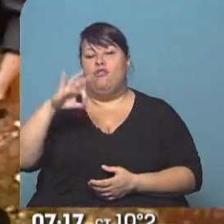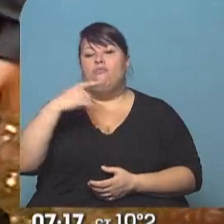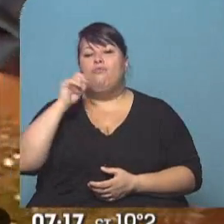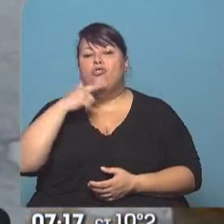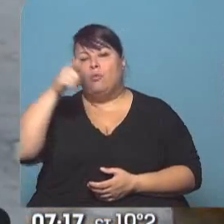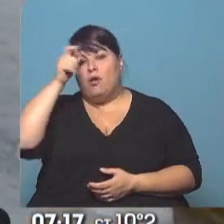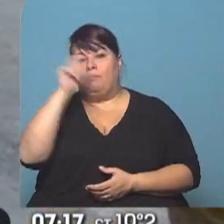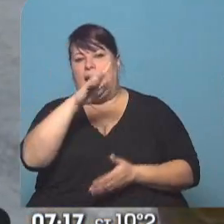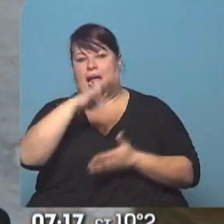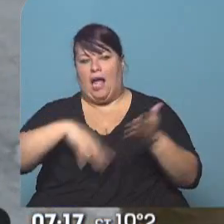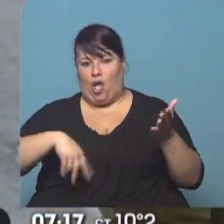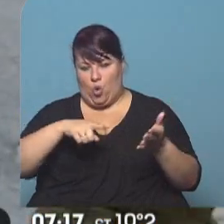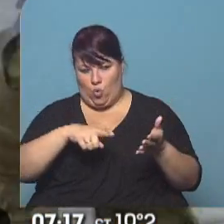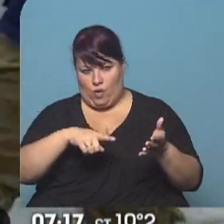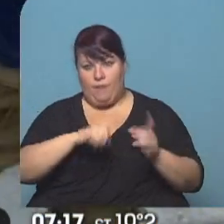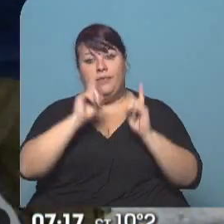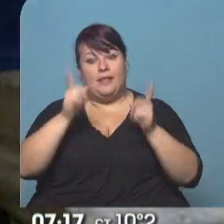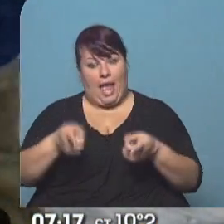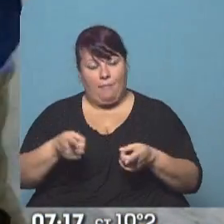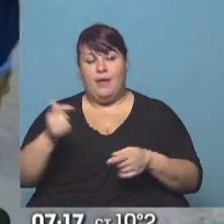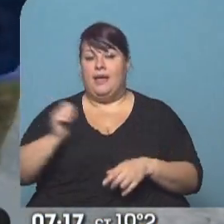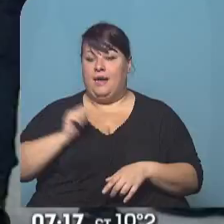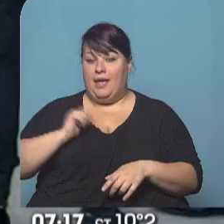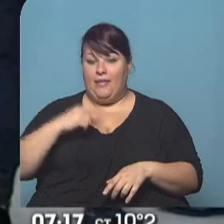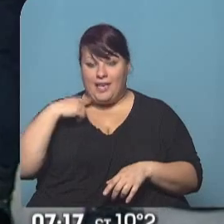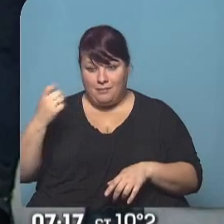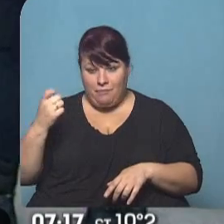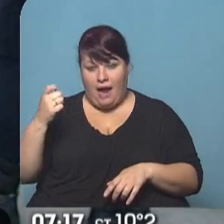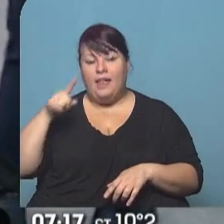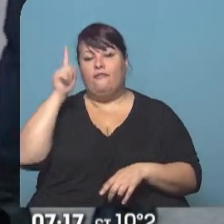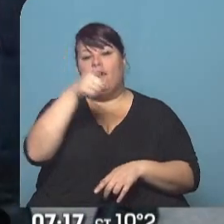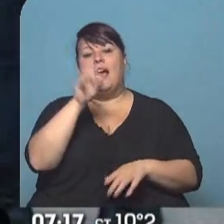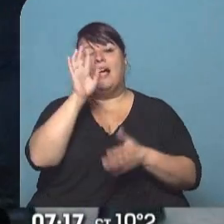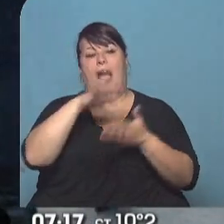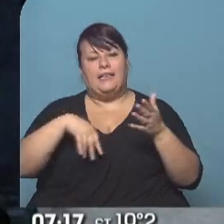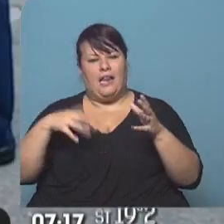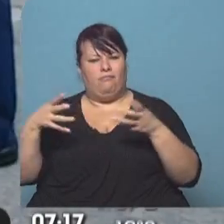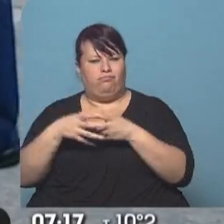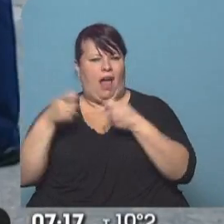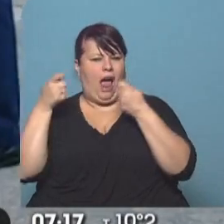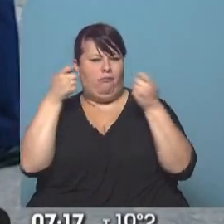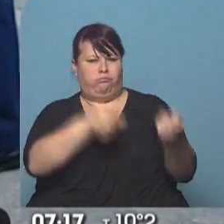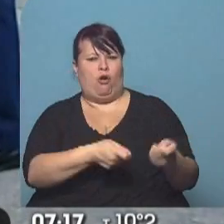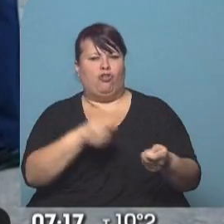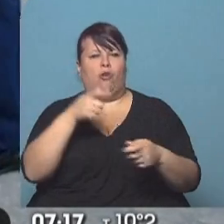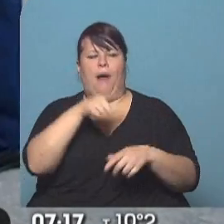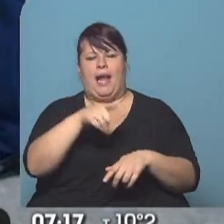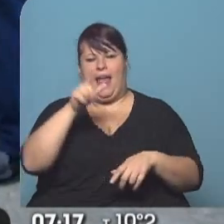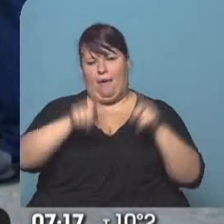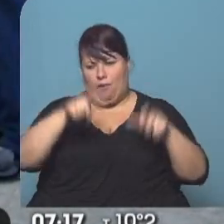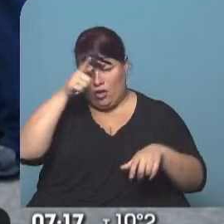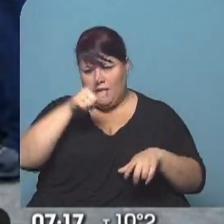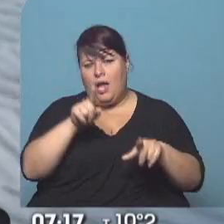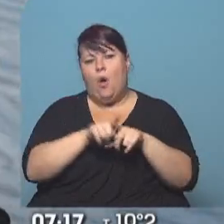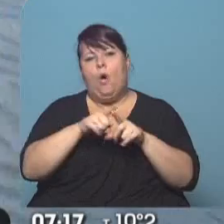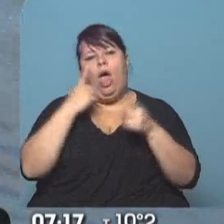policía de Cataluña. A su vez, el ejército español envió a Cataluña un cargamento de apoyo para la Guardia Civil